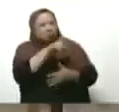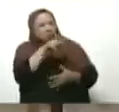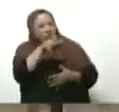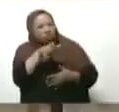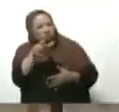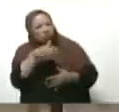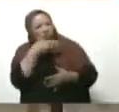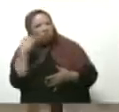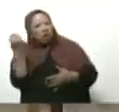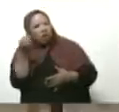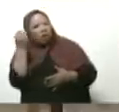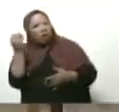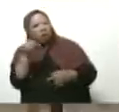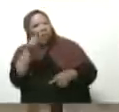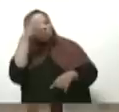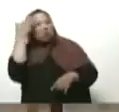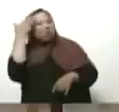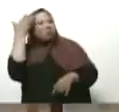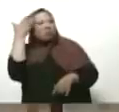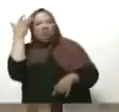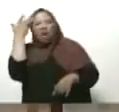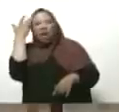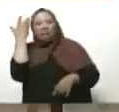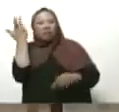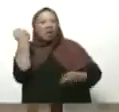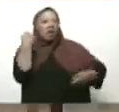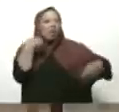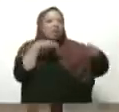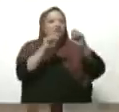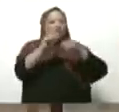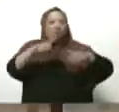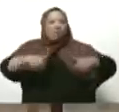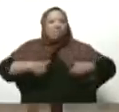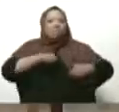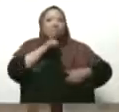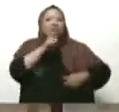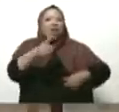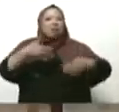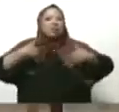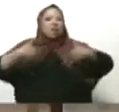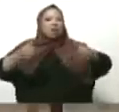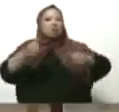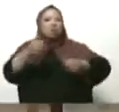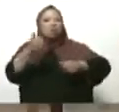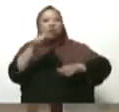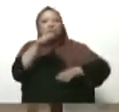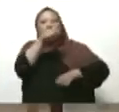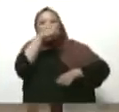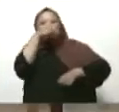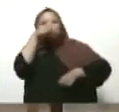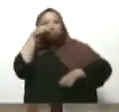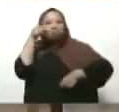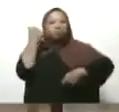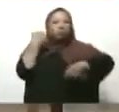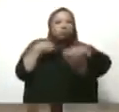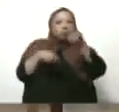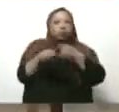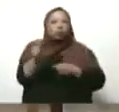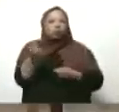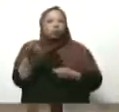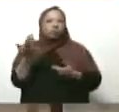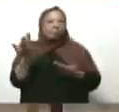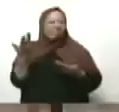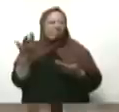como personas amables personalidades incluso simpáticas que pudieran ser objeto